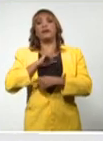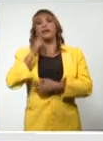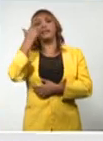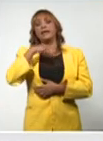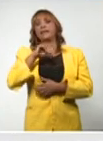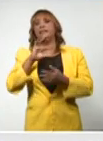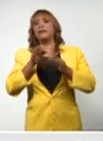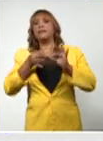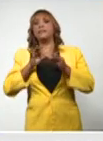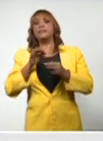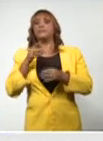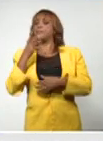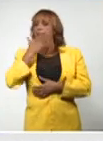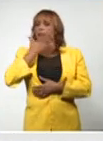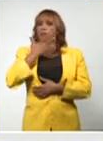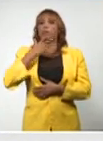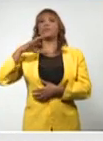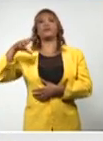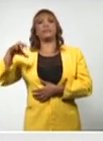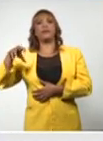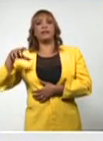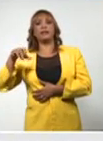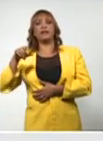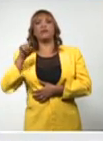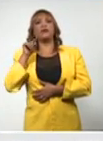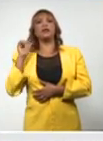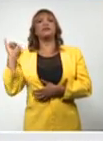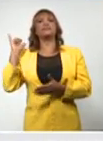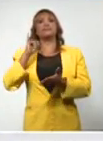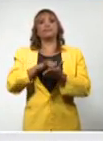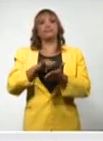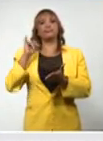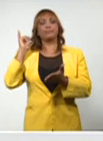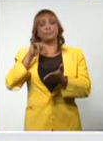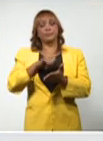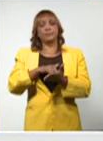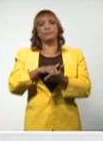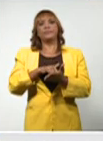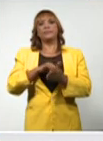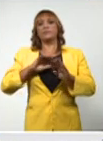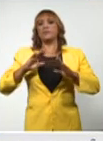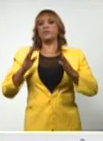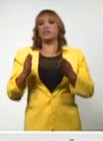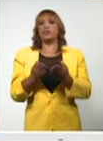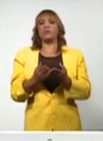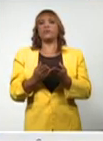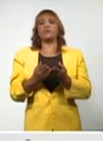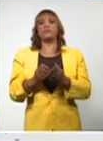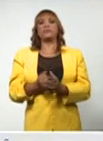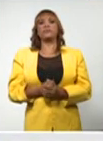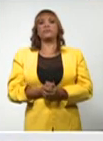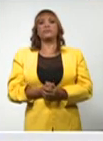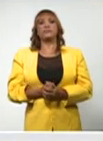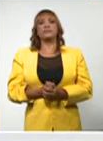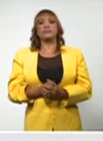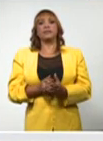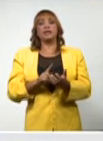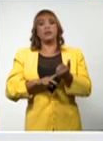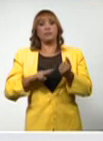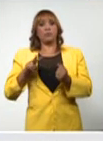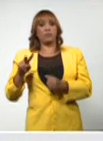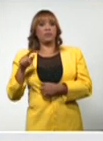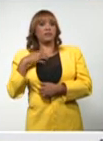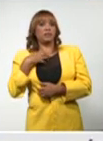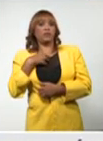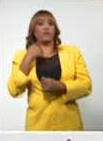de Pinar del Río, son importados todos. Y su provincia de procedencia, pudiéramos